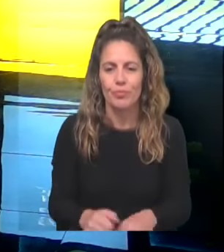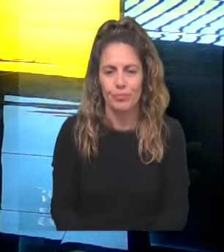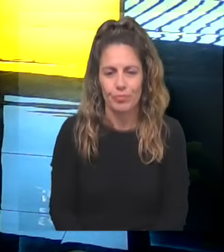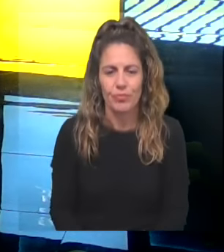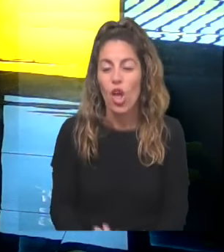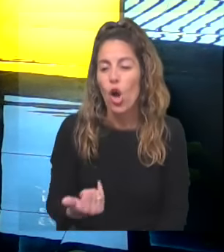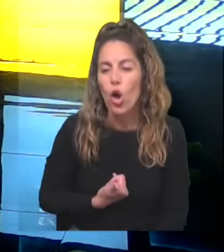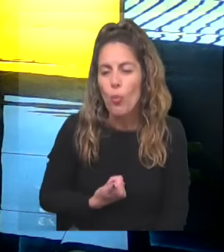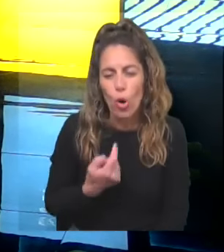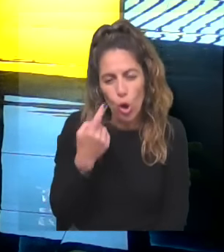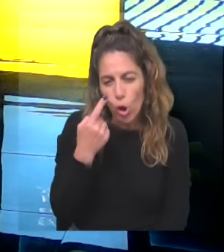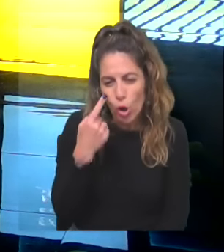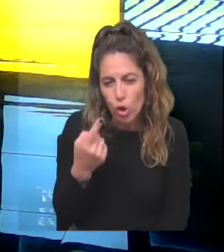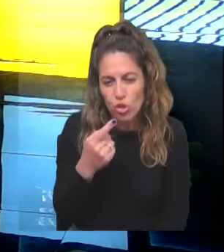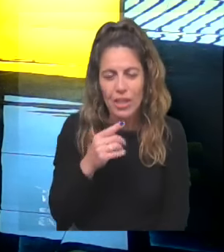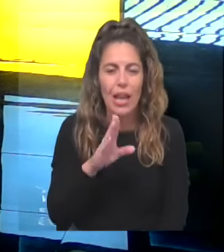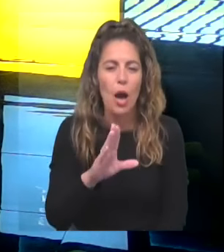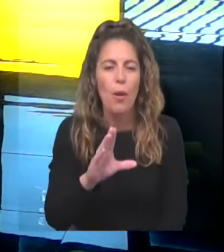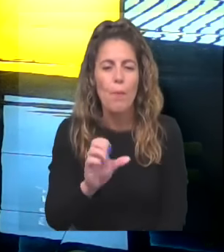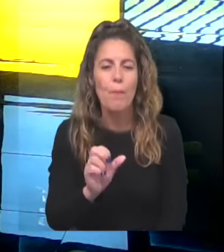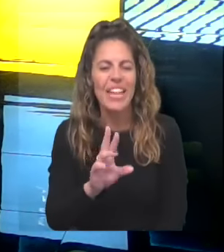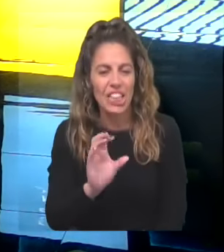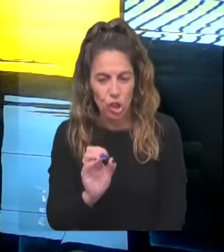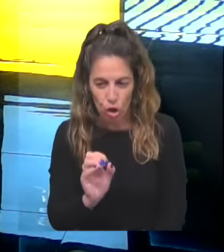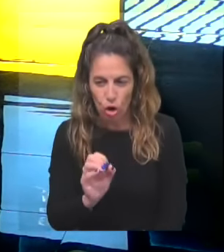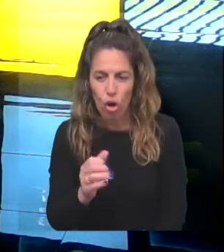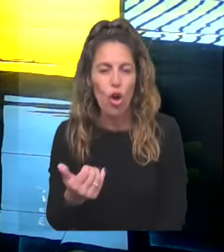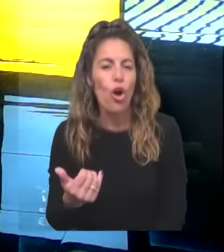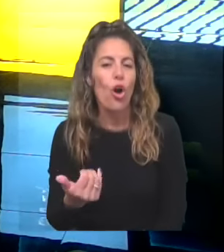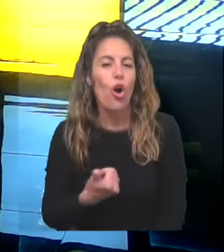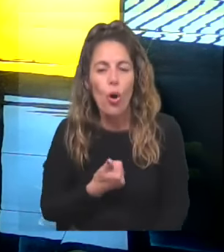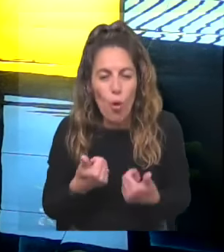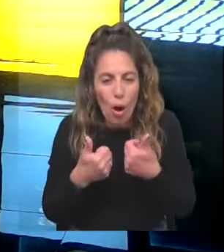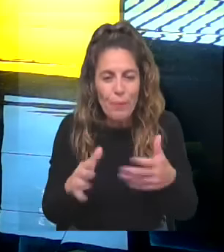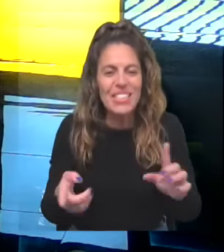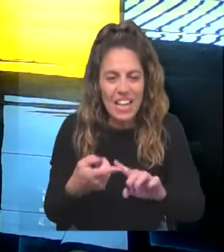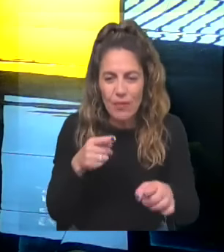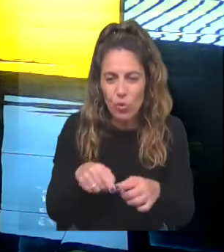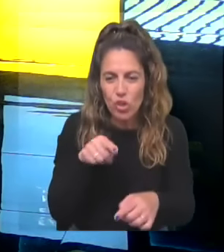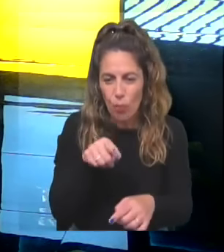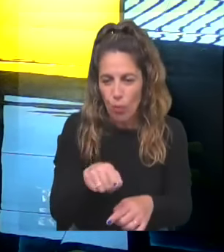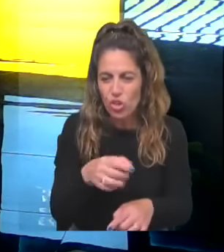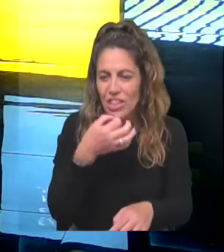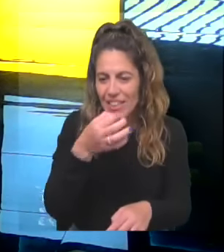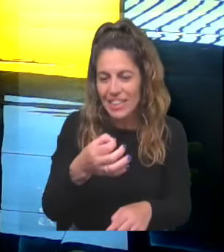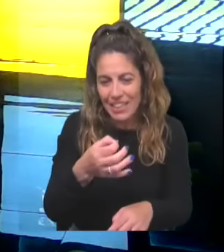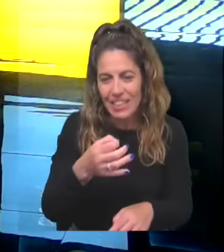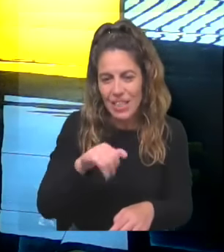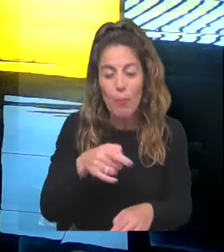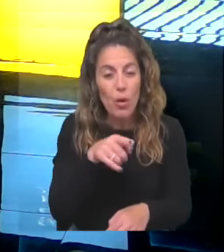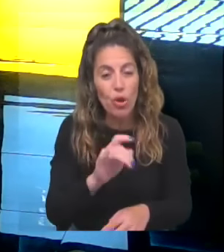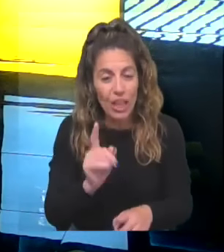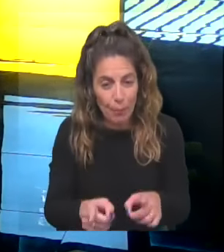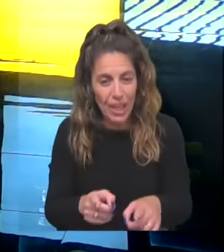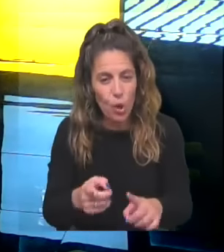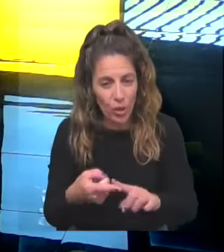¿Cómo lo conocen a Perico? ¿Cómo empieza la vinculación? Vos algo adelantaste, sí, antes, pero sí, vos tenés una relación,